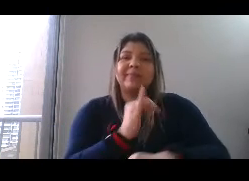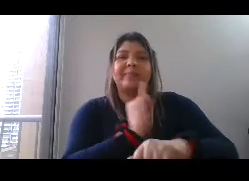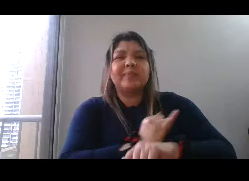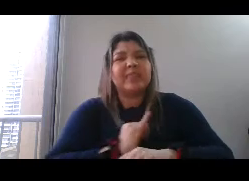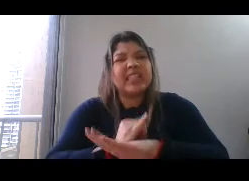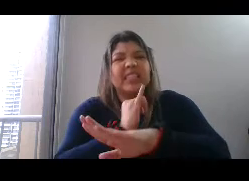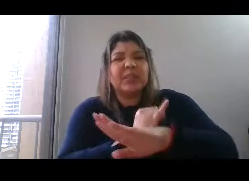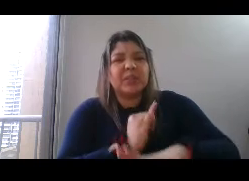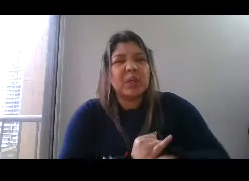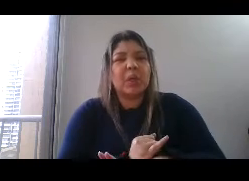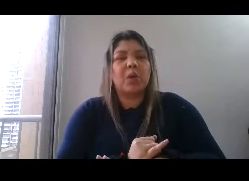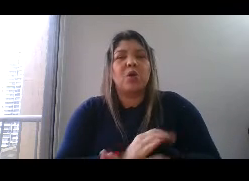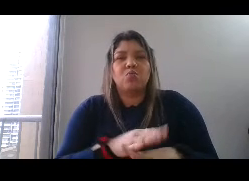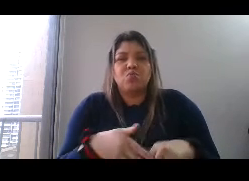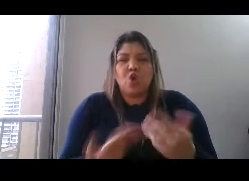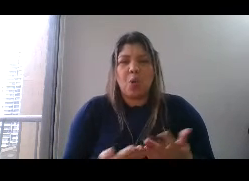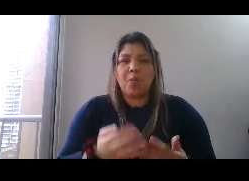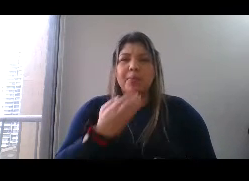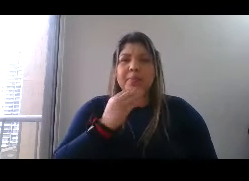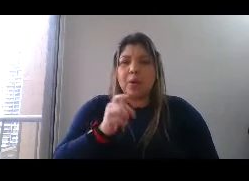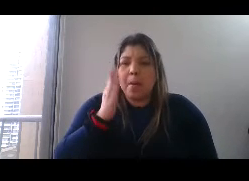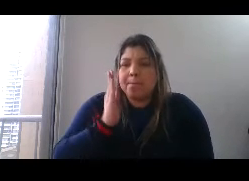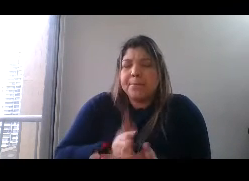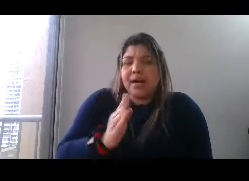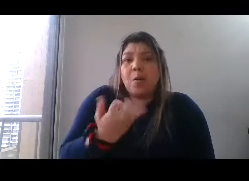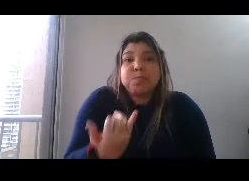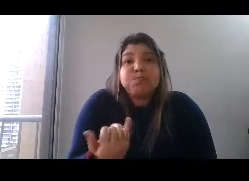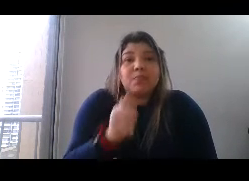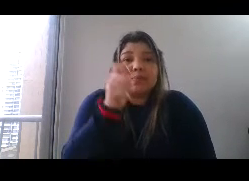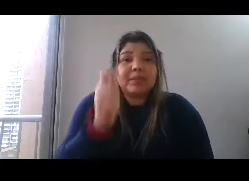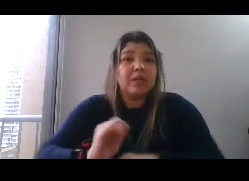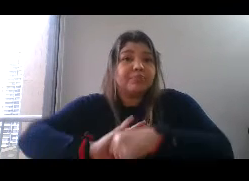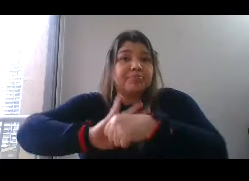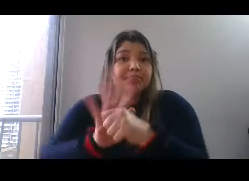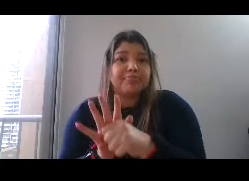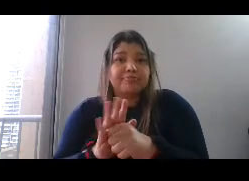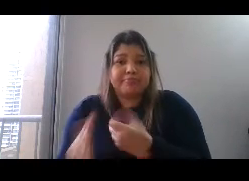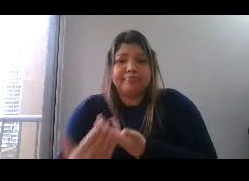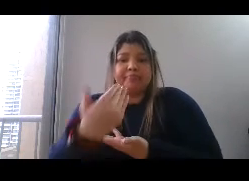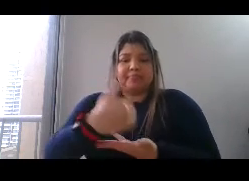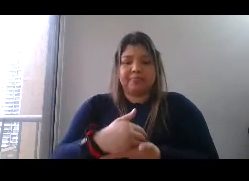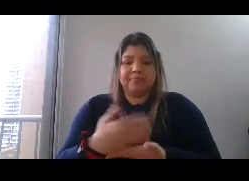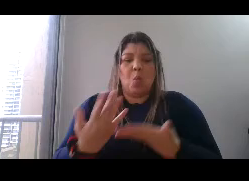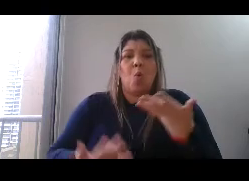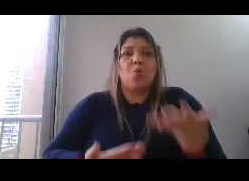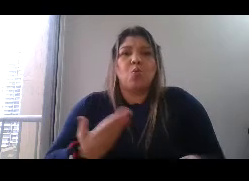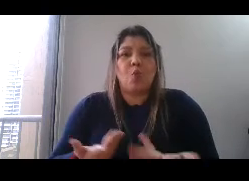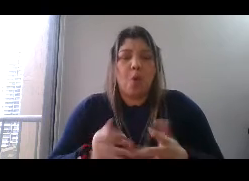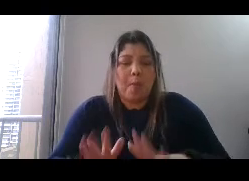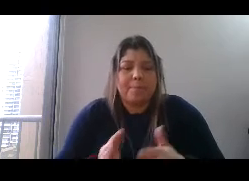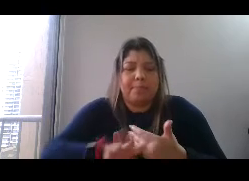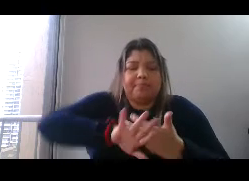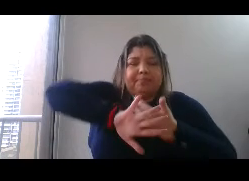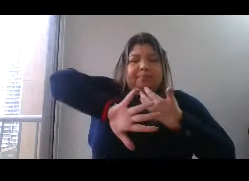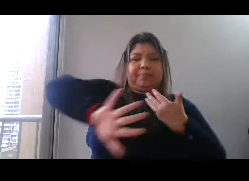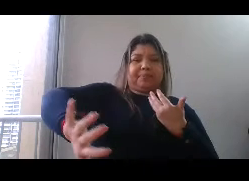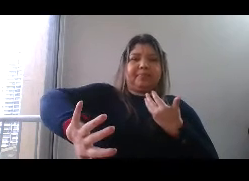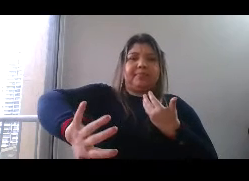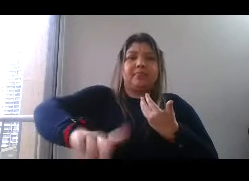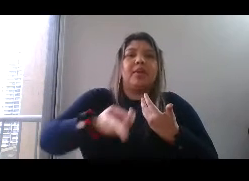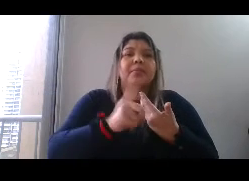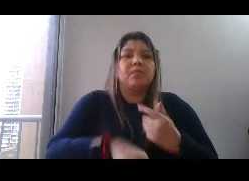procedimiento de aislamiento de acuerdo a las características de la institución. Entonces vamos a tener esos aislamientos